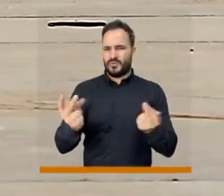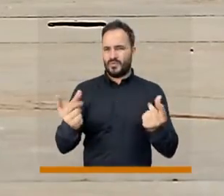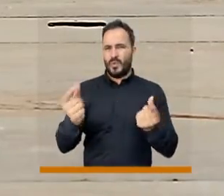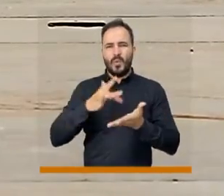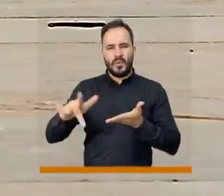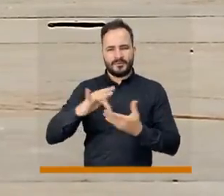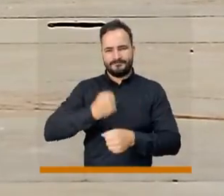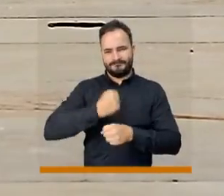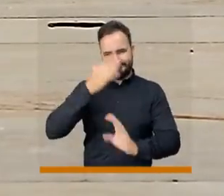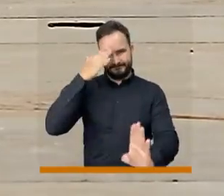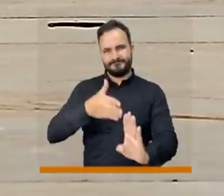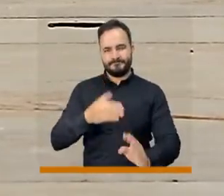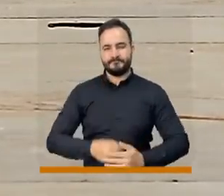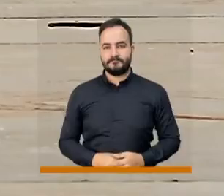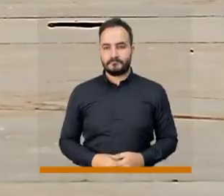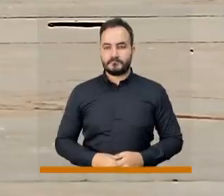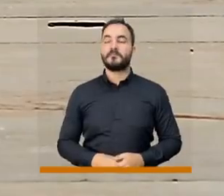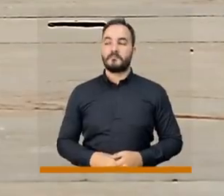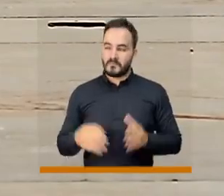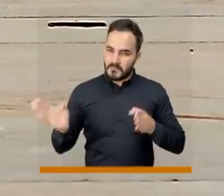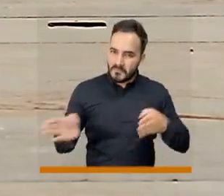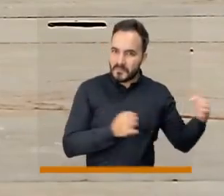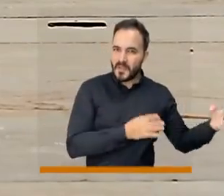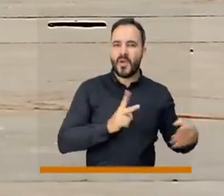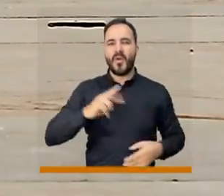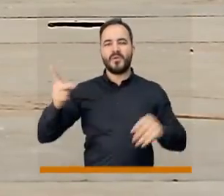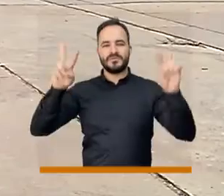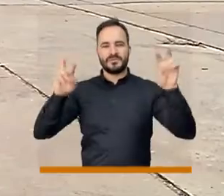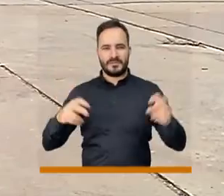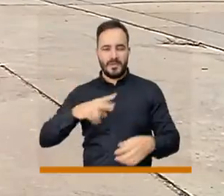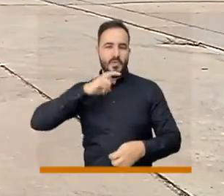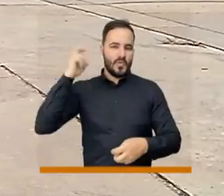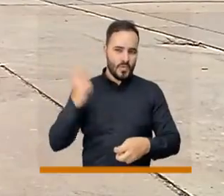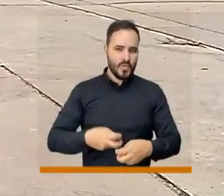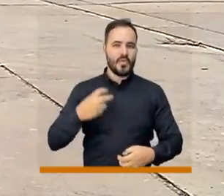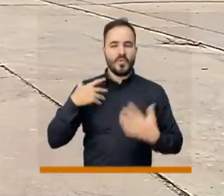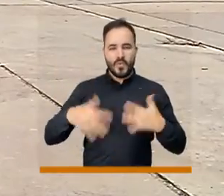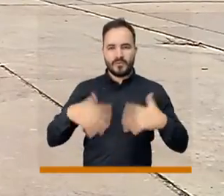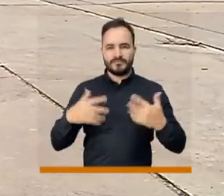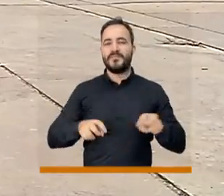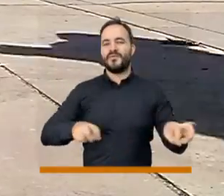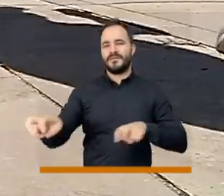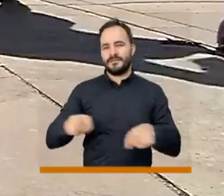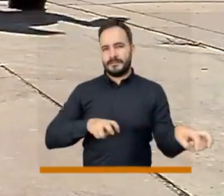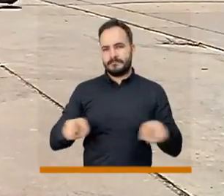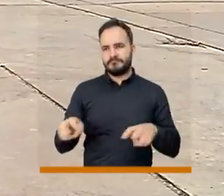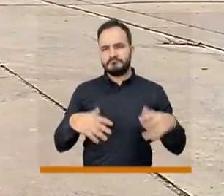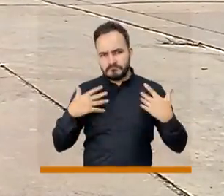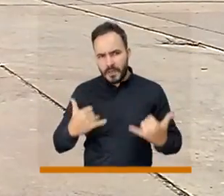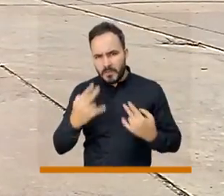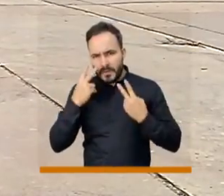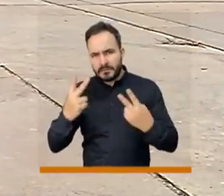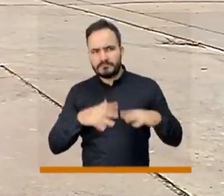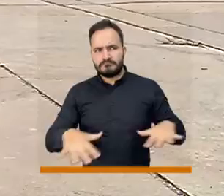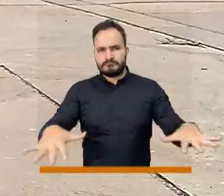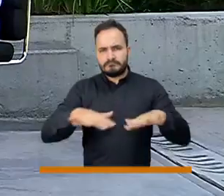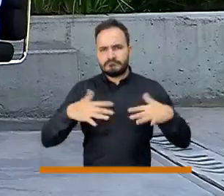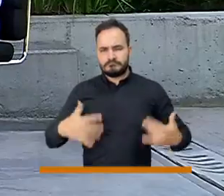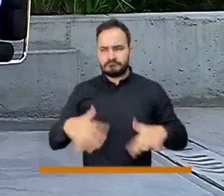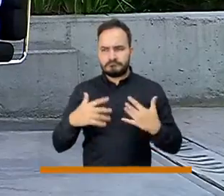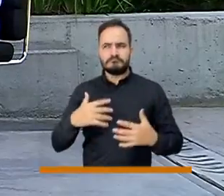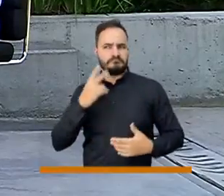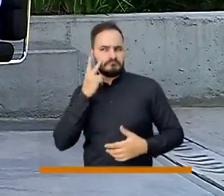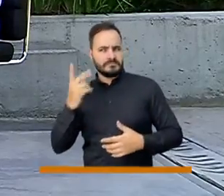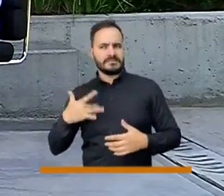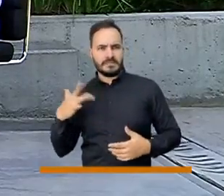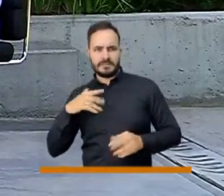próximos años. El otro gran desafío, concejal, es la movilidad. ¿Colapsamos en infraestructura, en integración, en un desarrollo más acelerado de